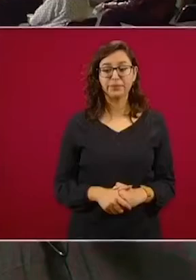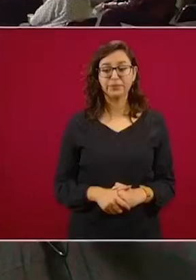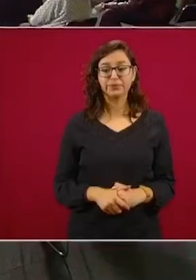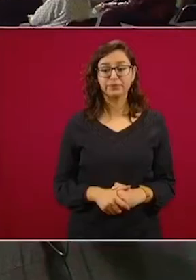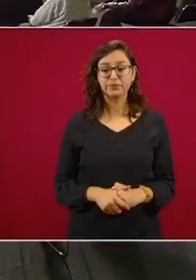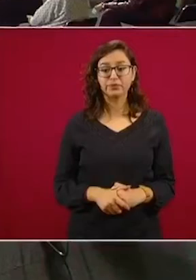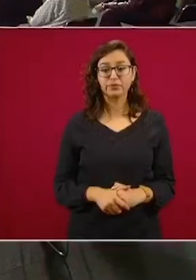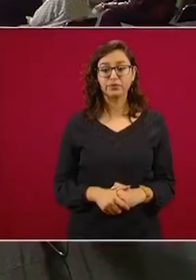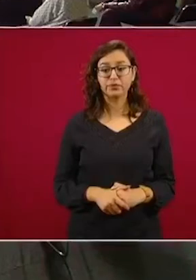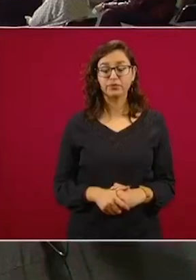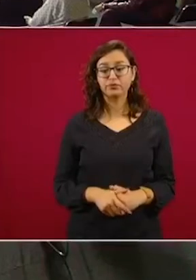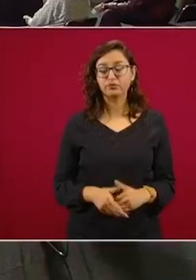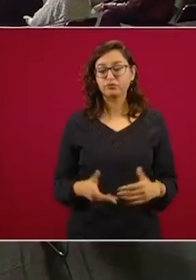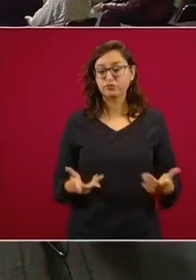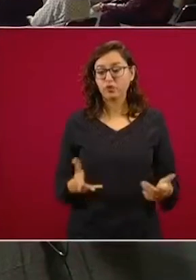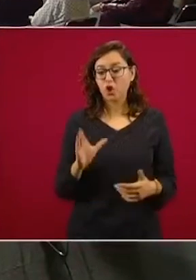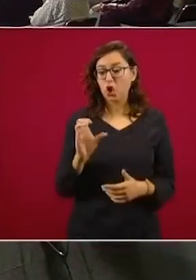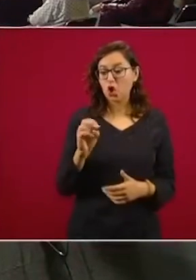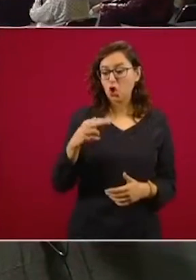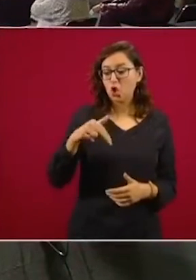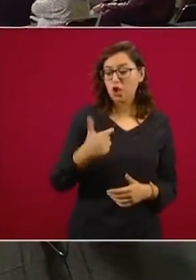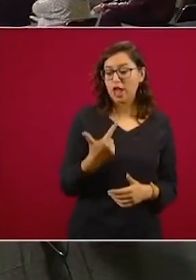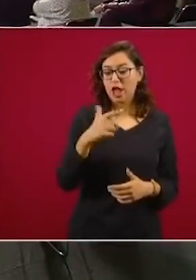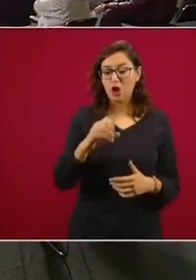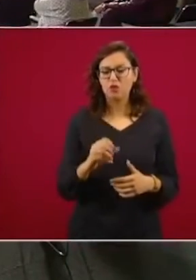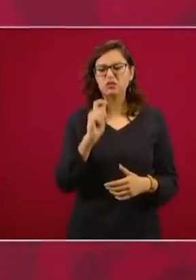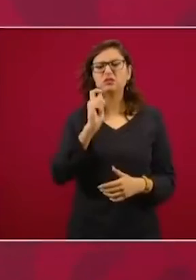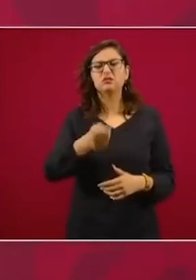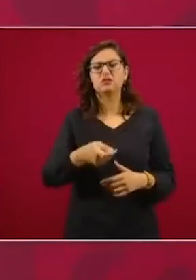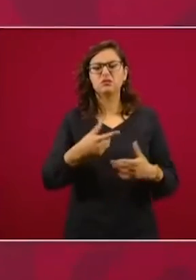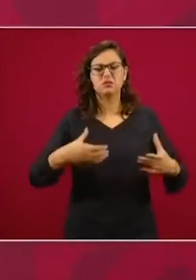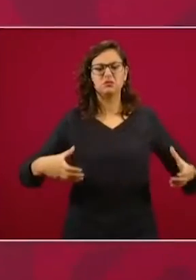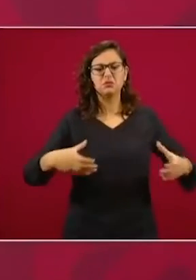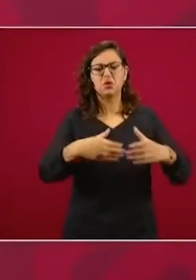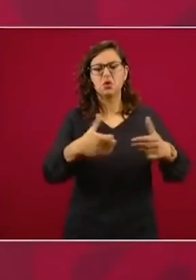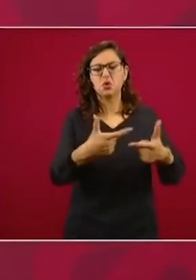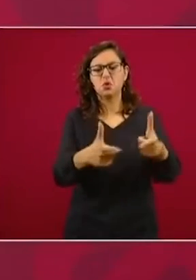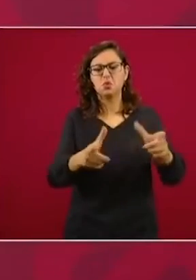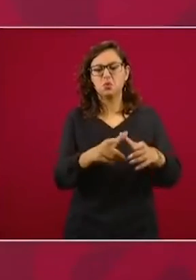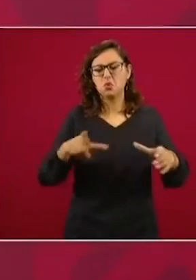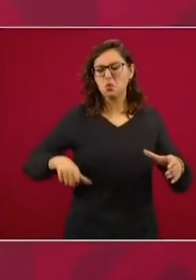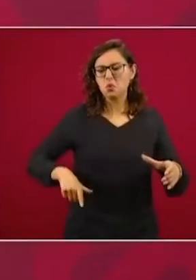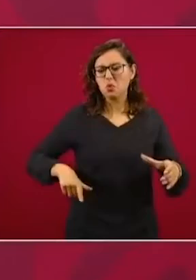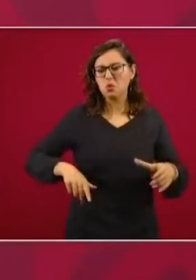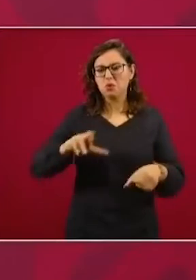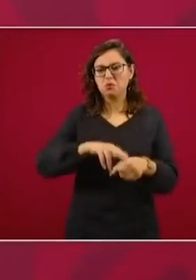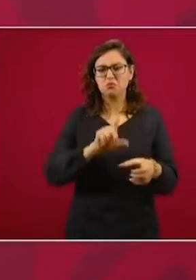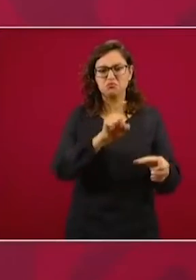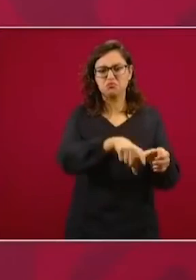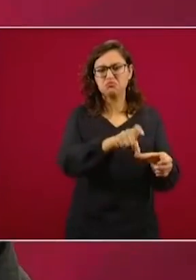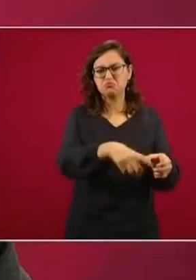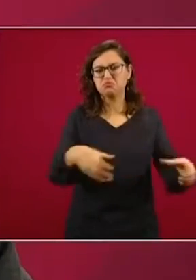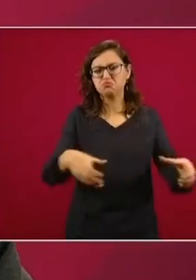es una asociación de los gobernadores y no es obligatorio